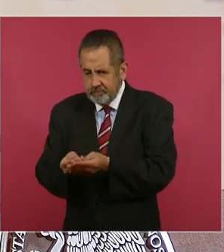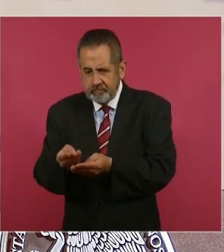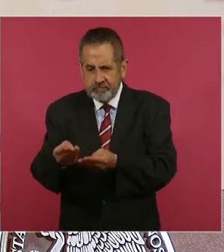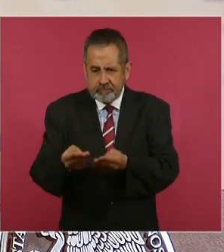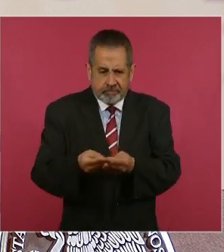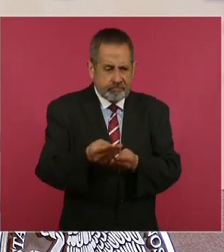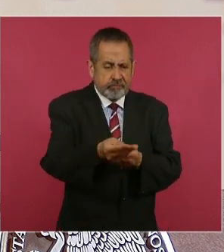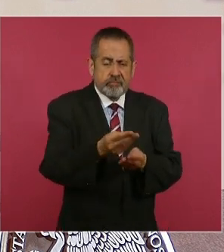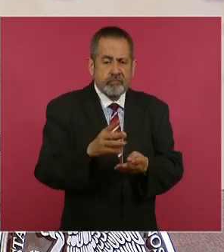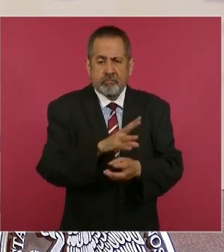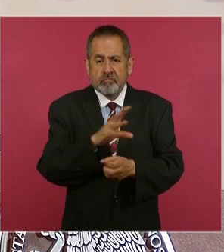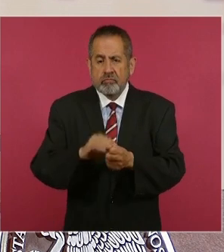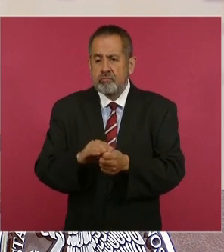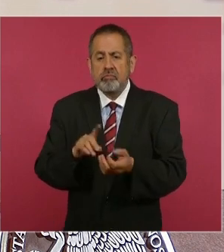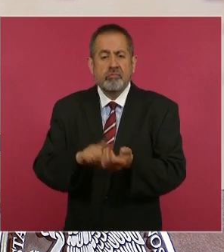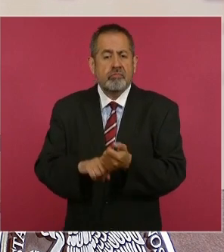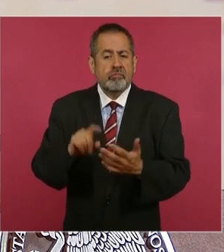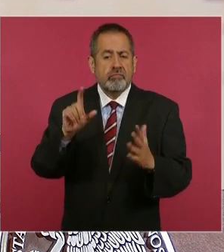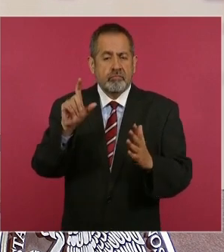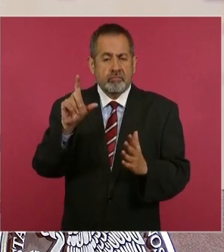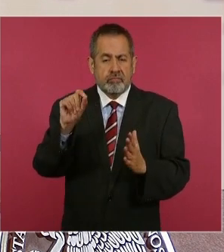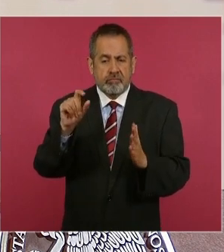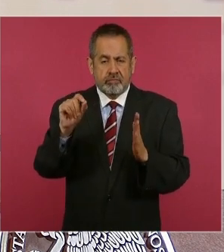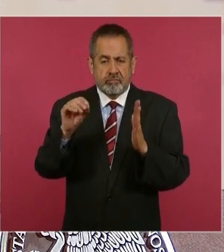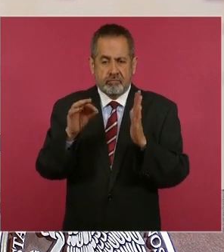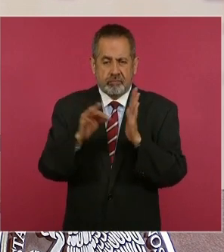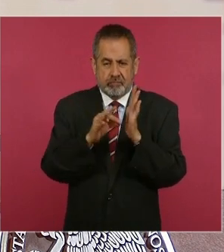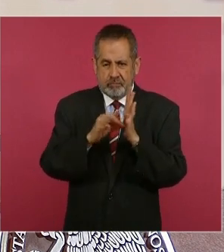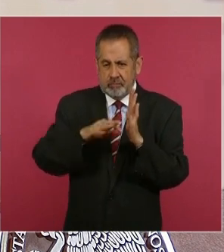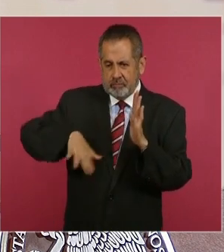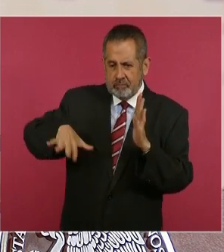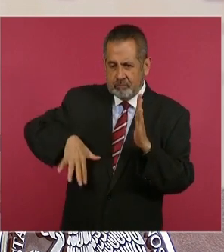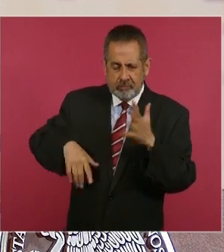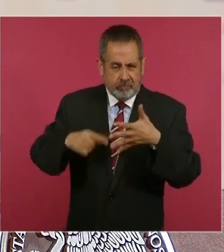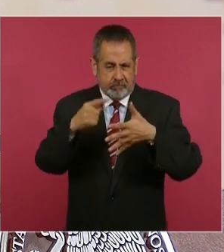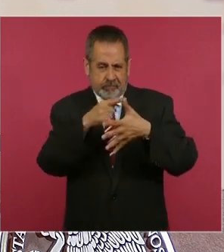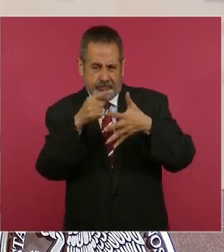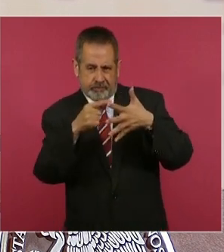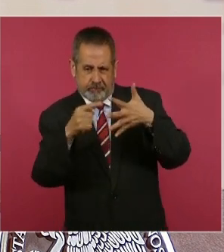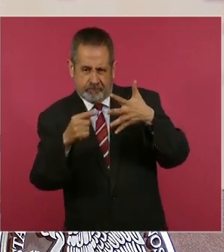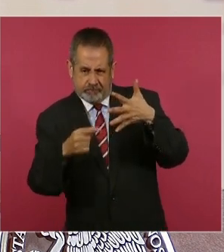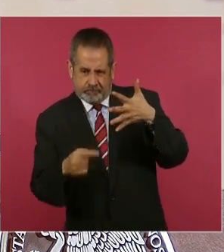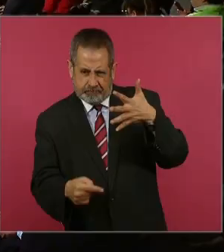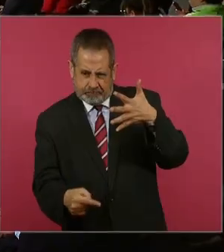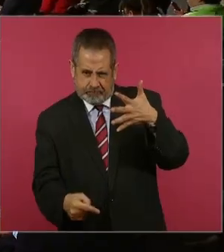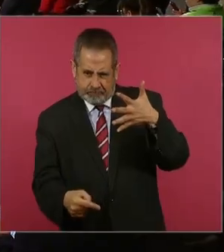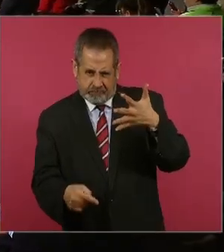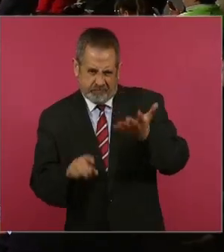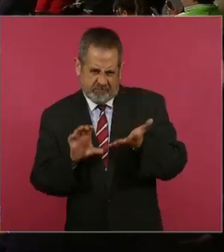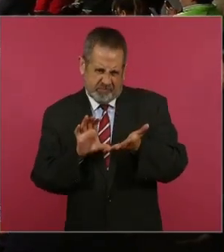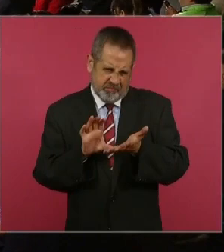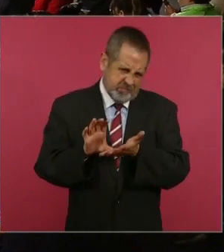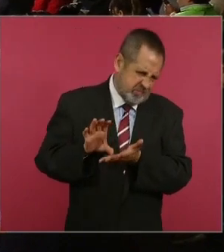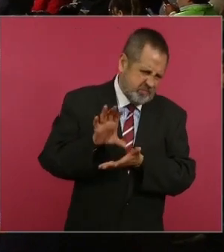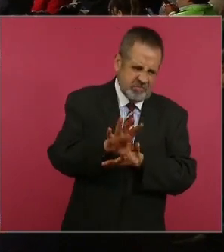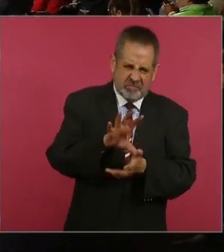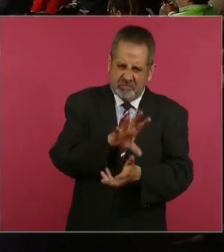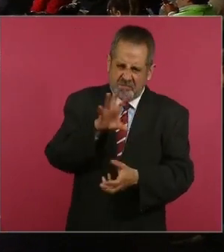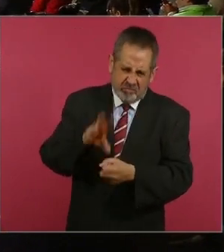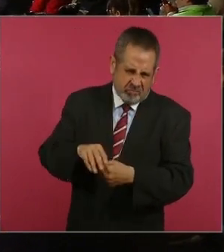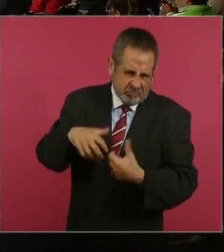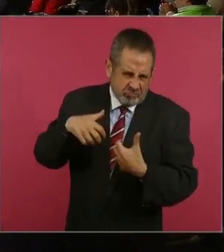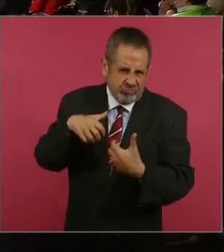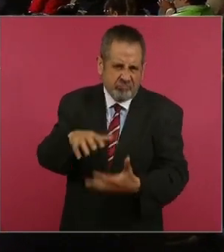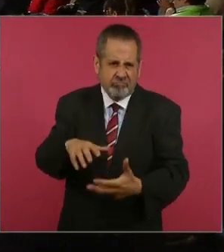entre los 20 puntos que señaló el presidente de la república Ese es el el monto